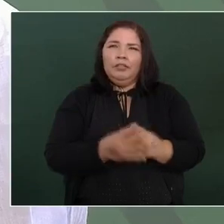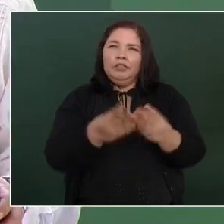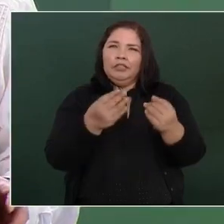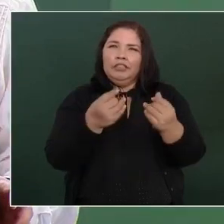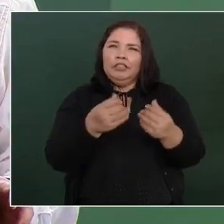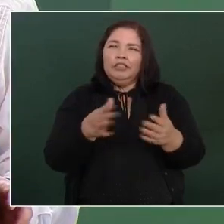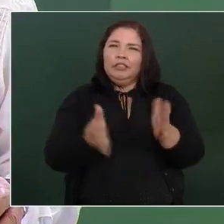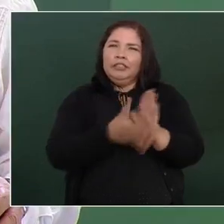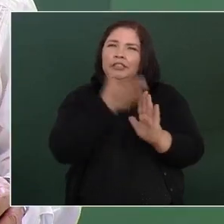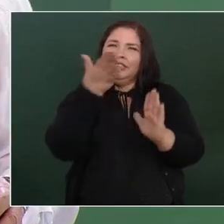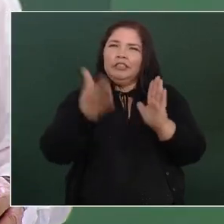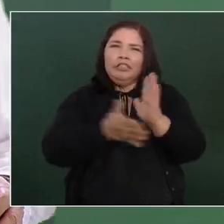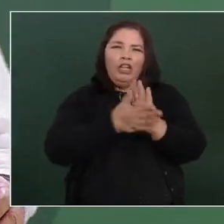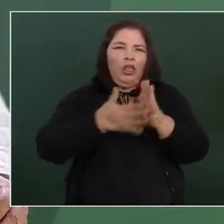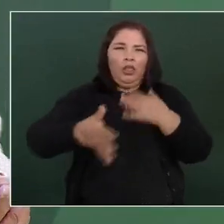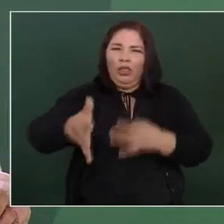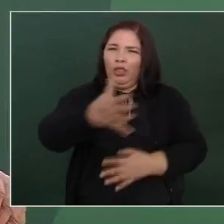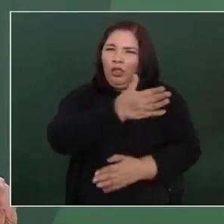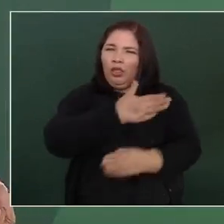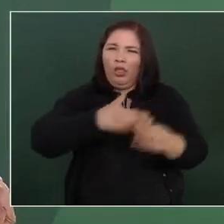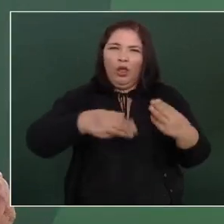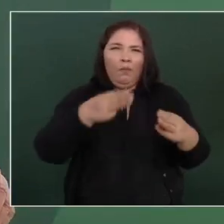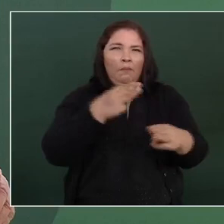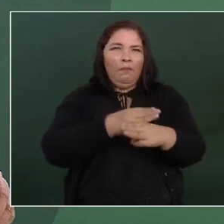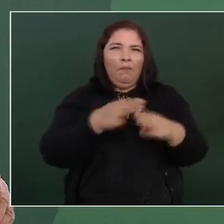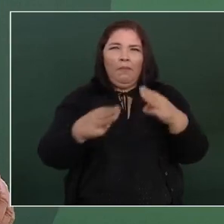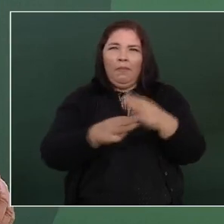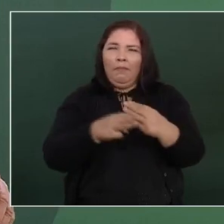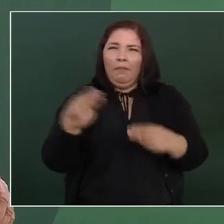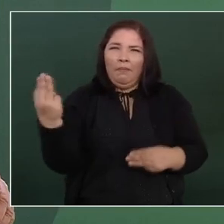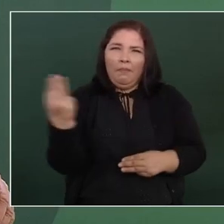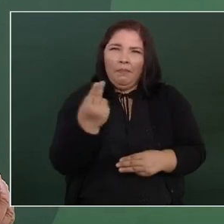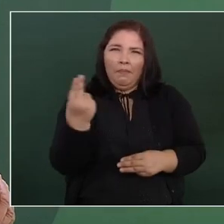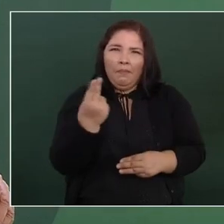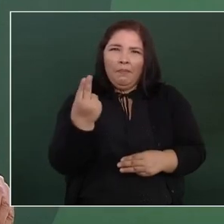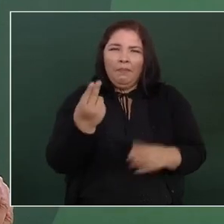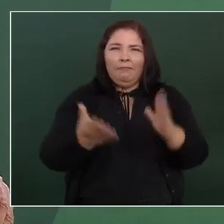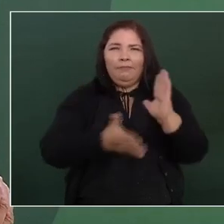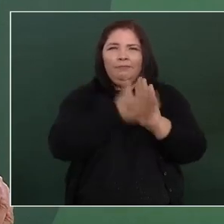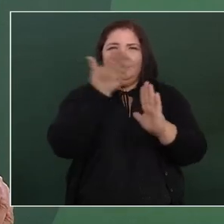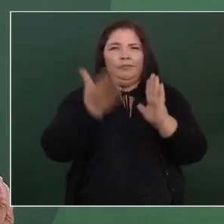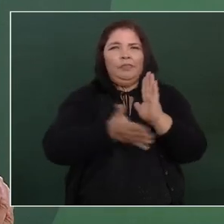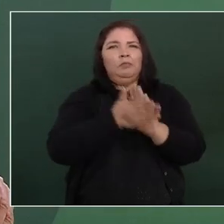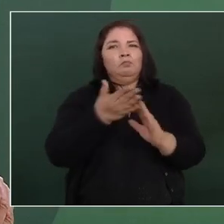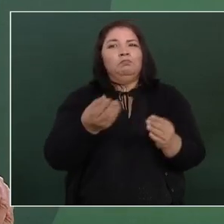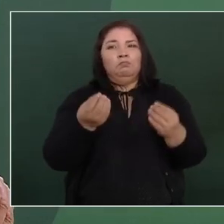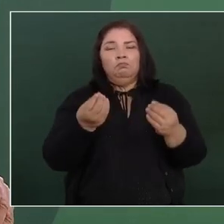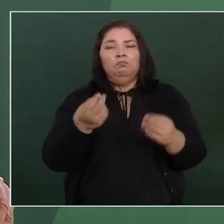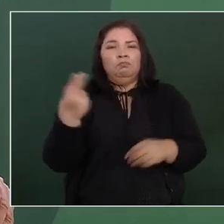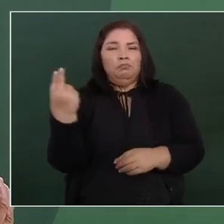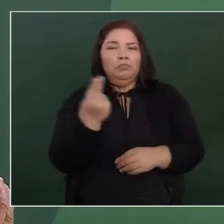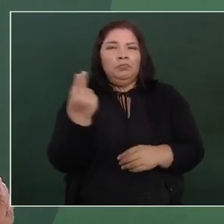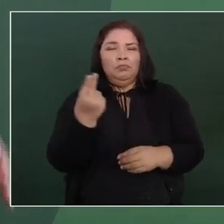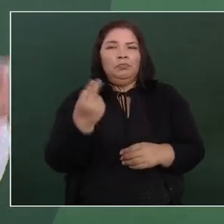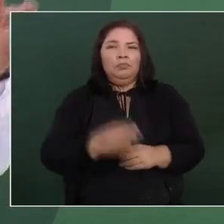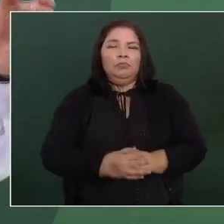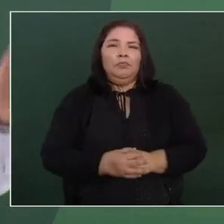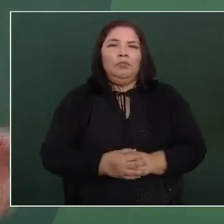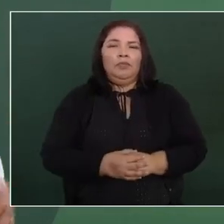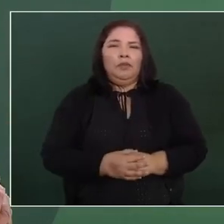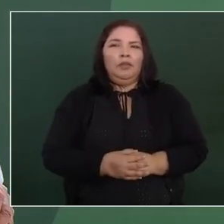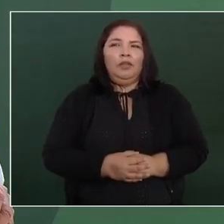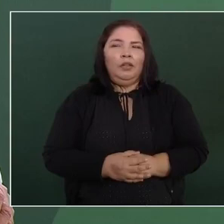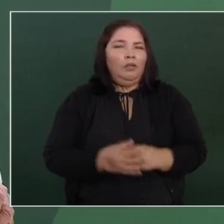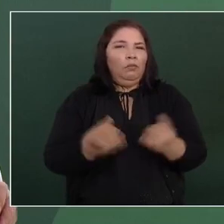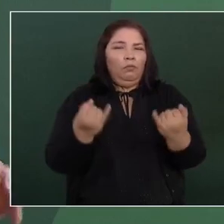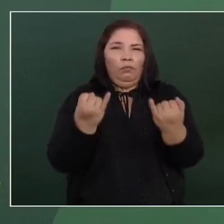cemento, todo lo que se va a necesitar, que es bastante. Lo mismo en